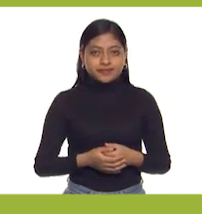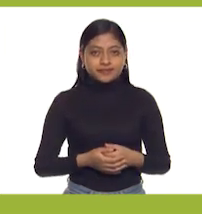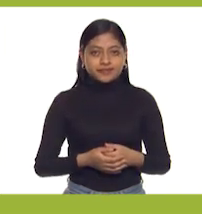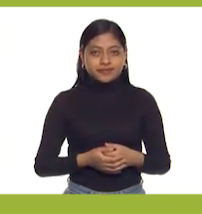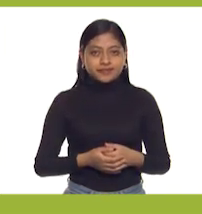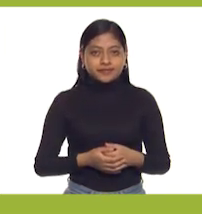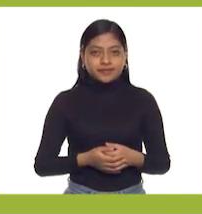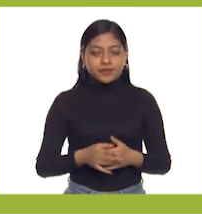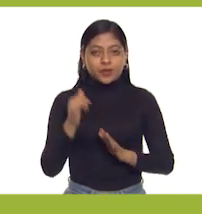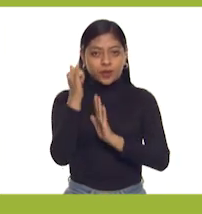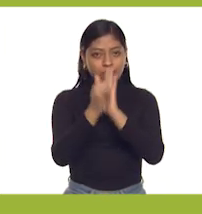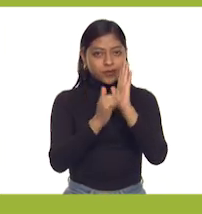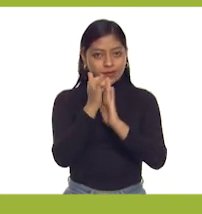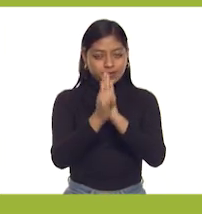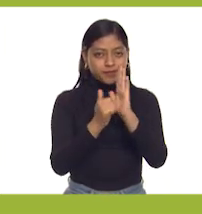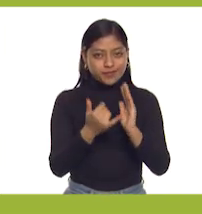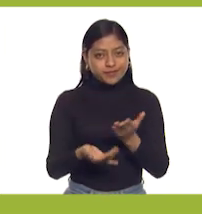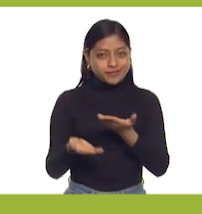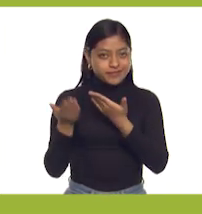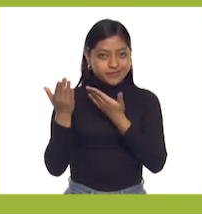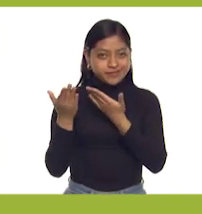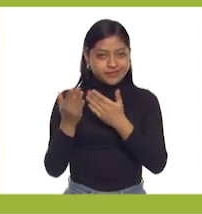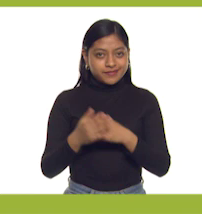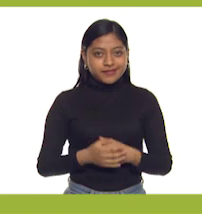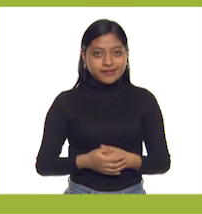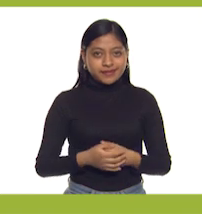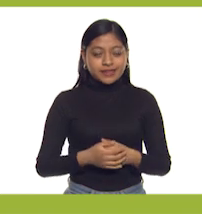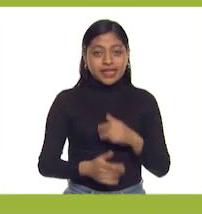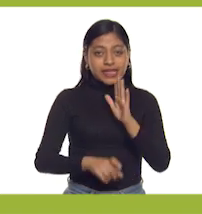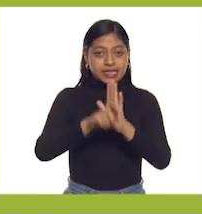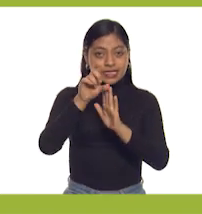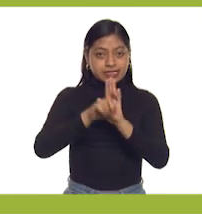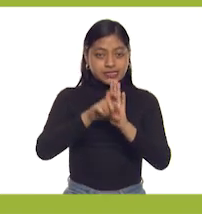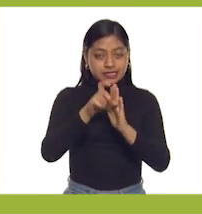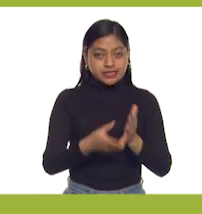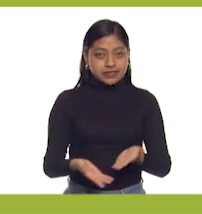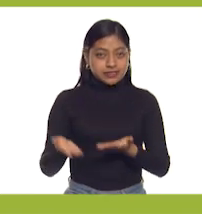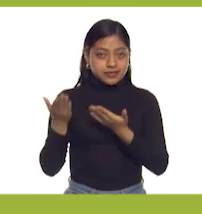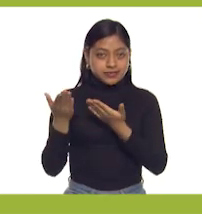@sep-mx. YouTube canal SEP. Instagram